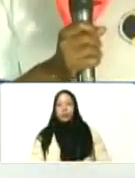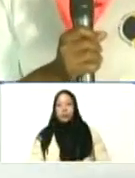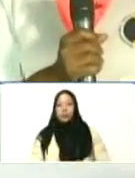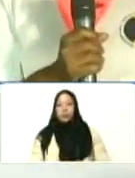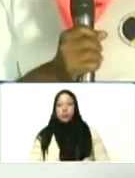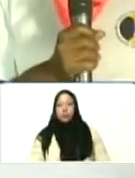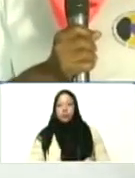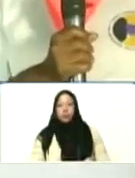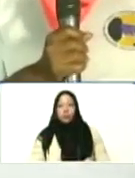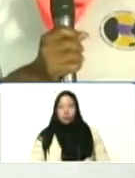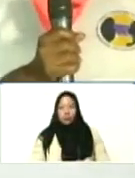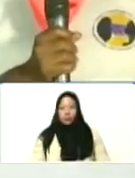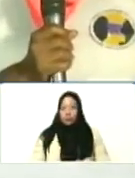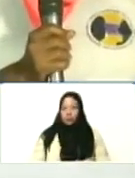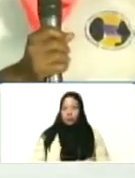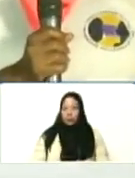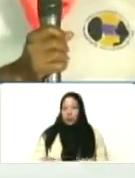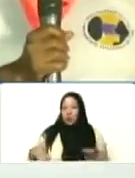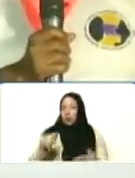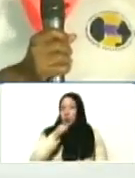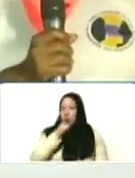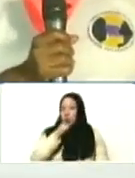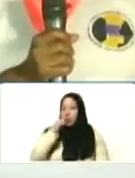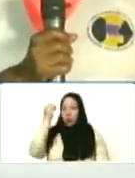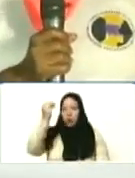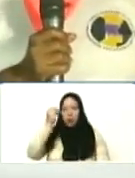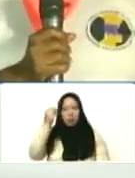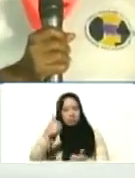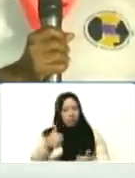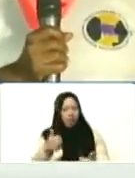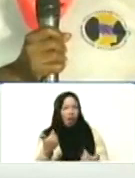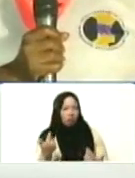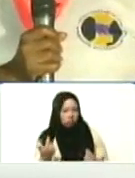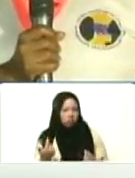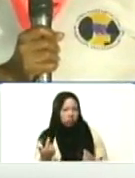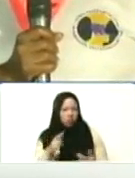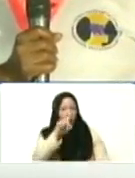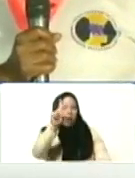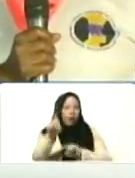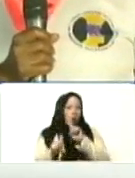¿Qué te parece, Marlene? ¿Está bien?